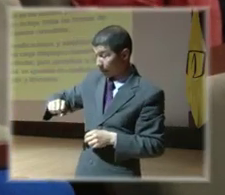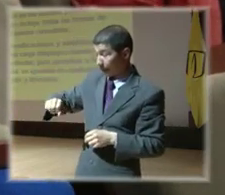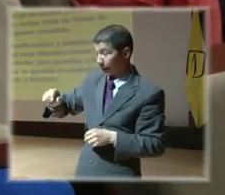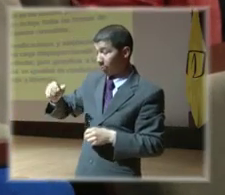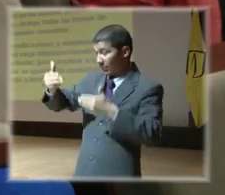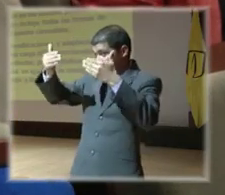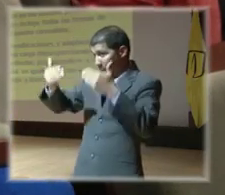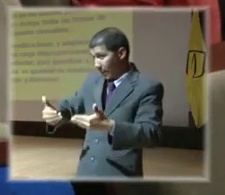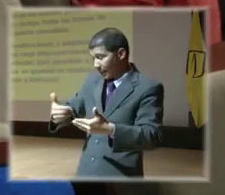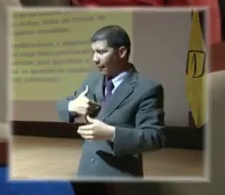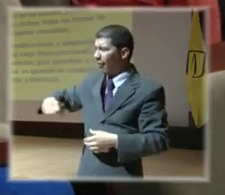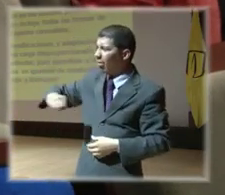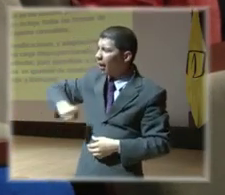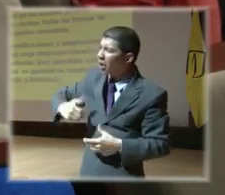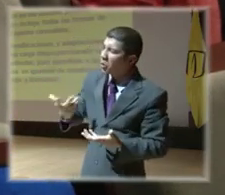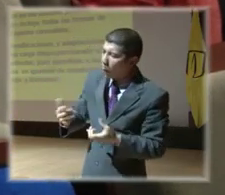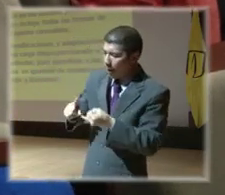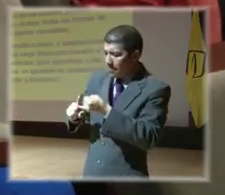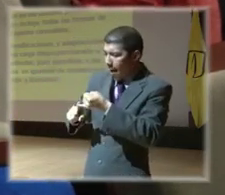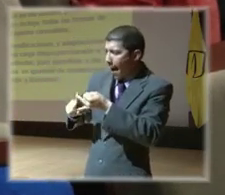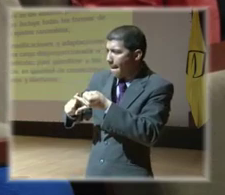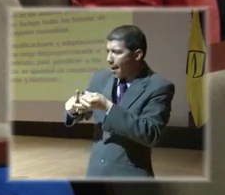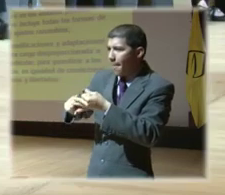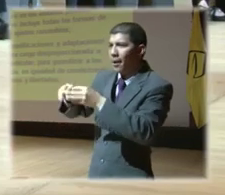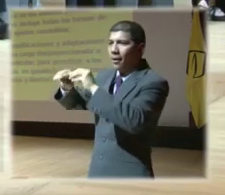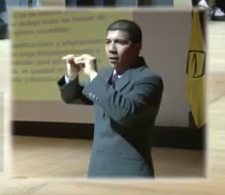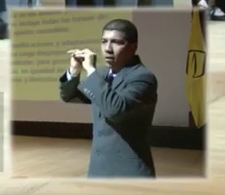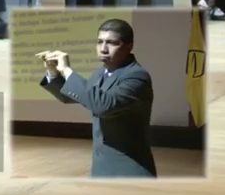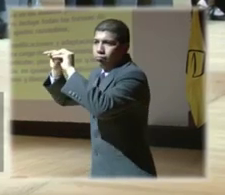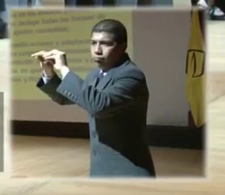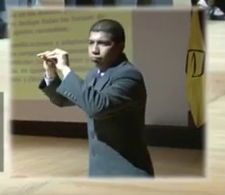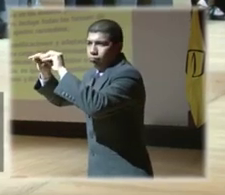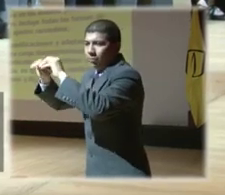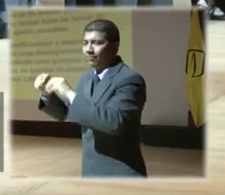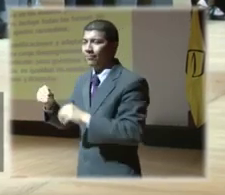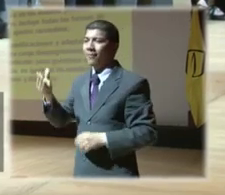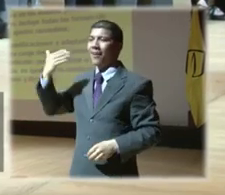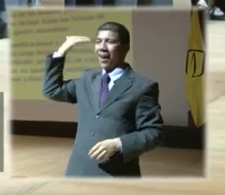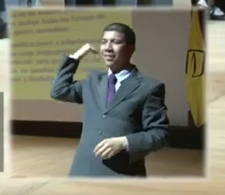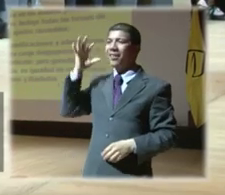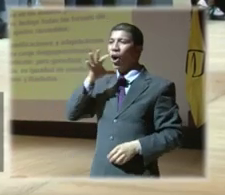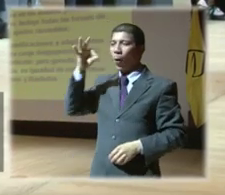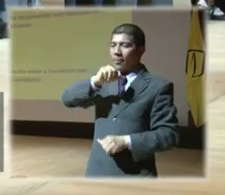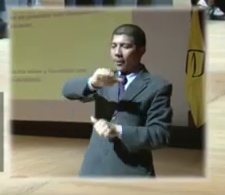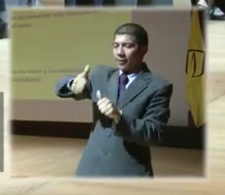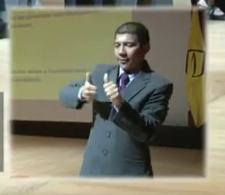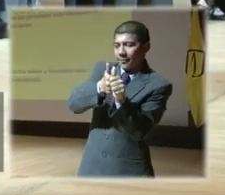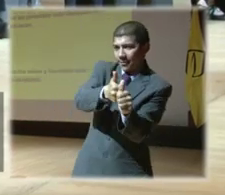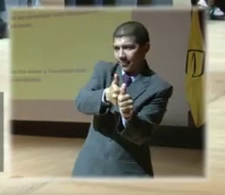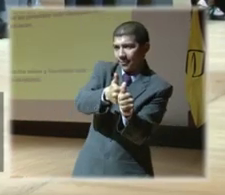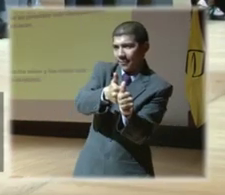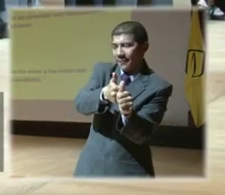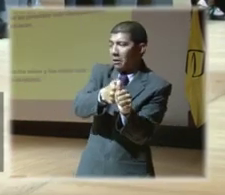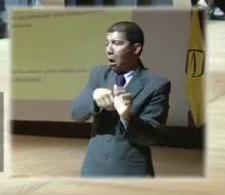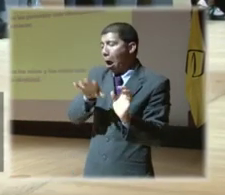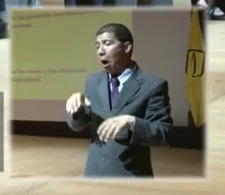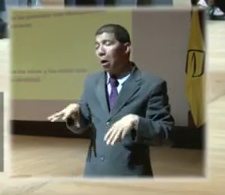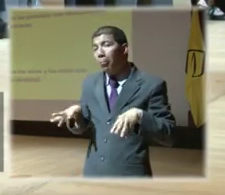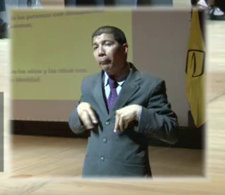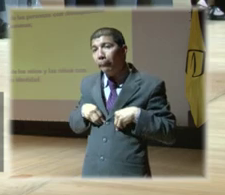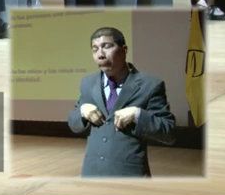el curso de autogestor, supo que tener la interdicción no era algo bueno, y